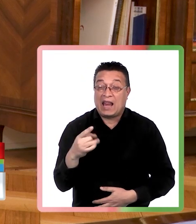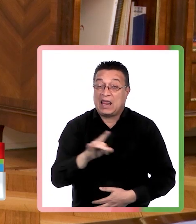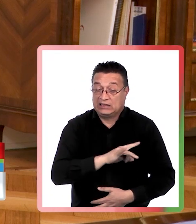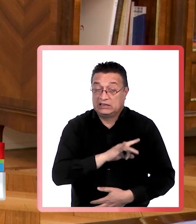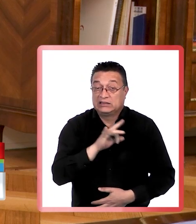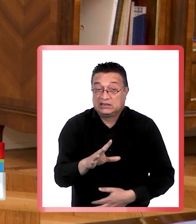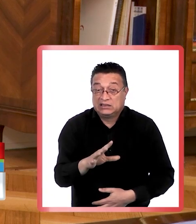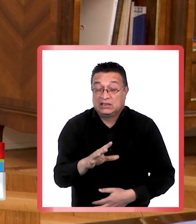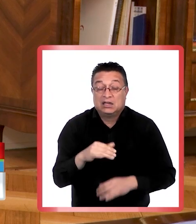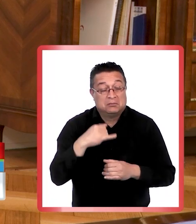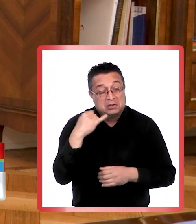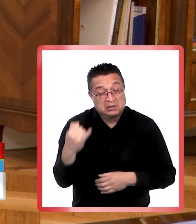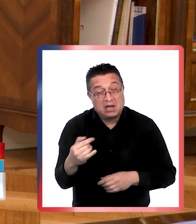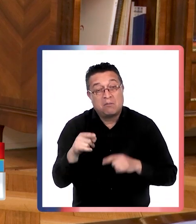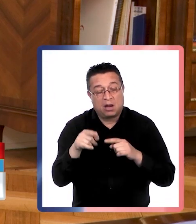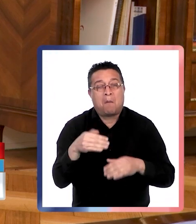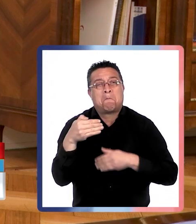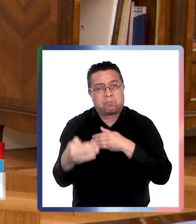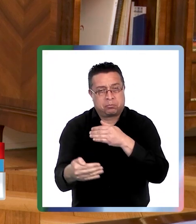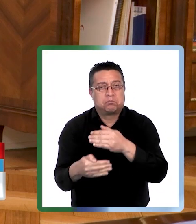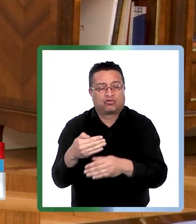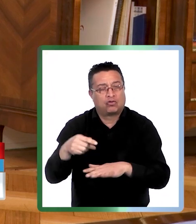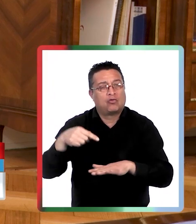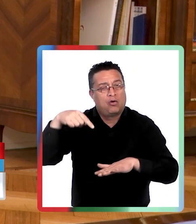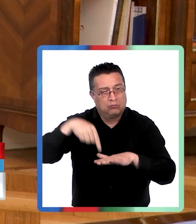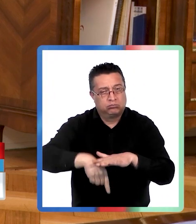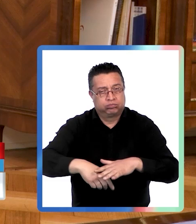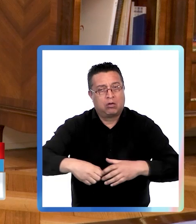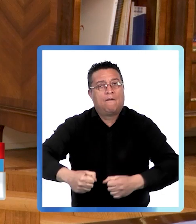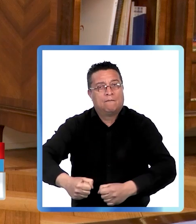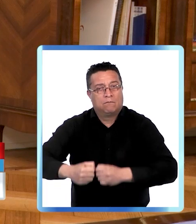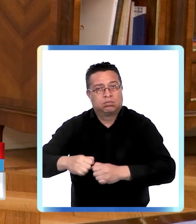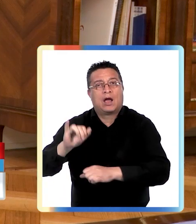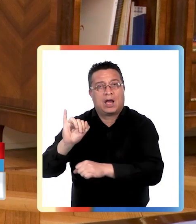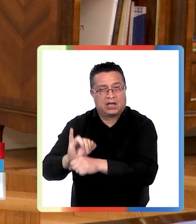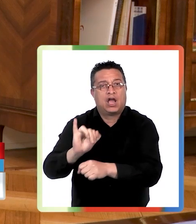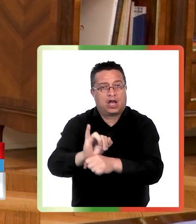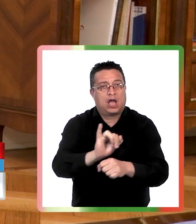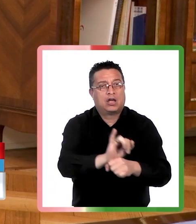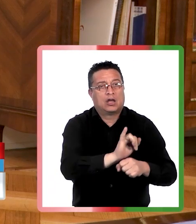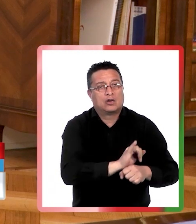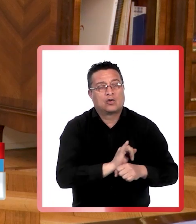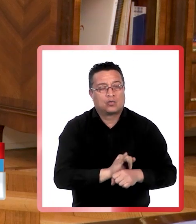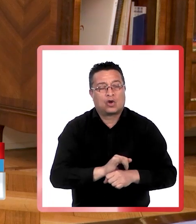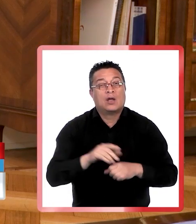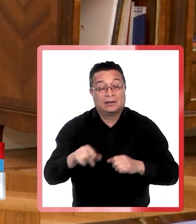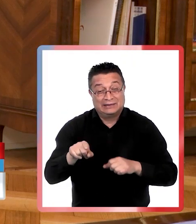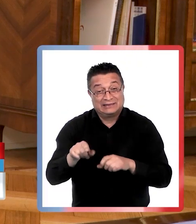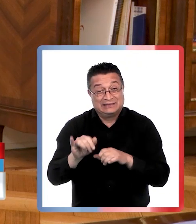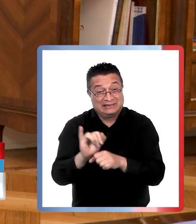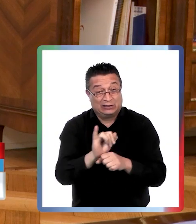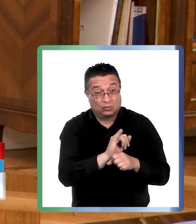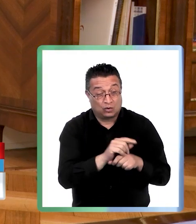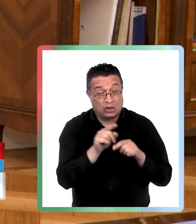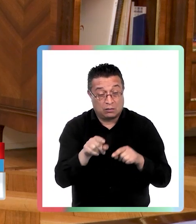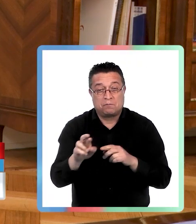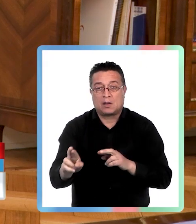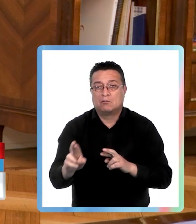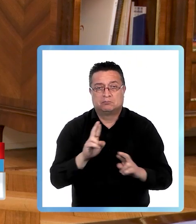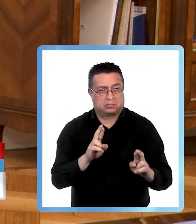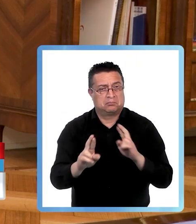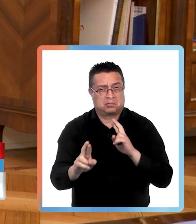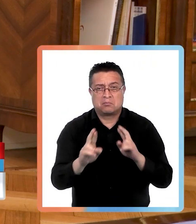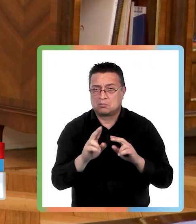en Chile, en el país, se ha ido haciendo un proceso bien profundo de fortalecer esa institucionalidad. Y esa institucionalidad